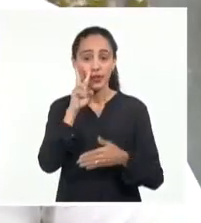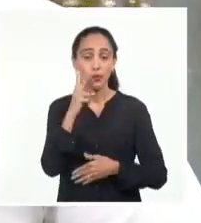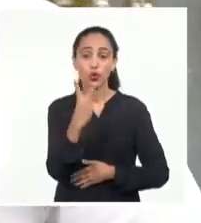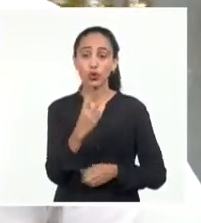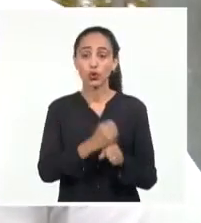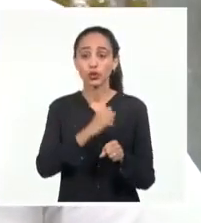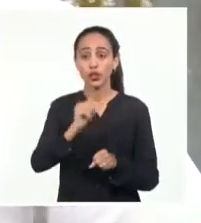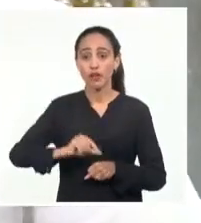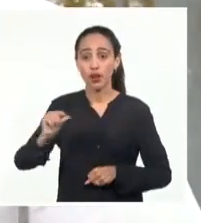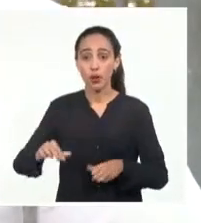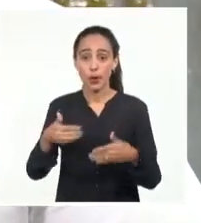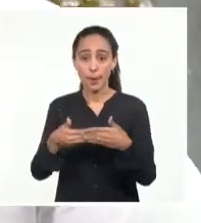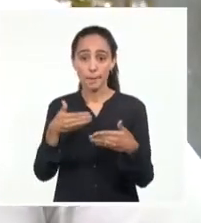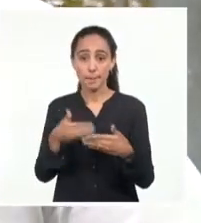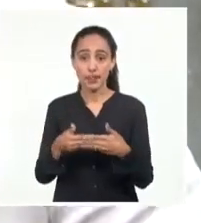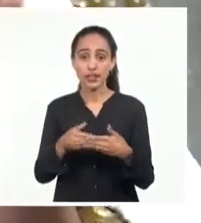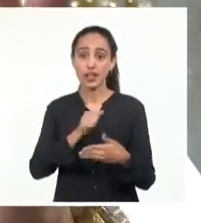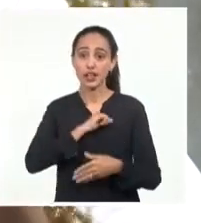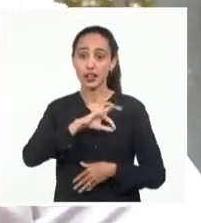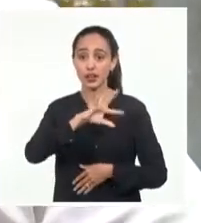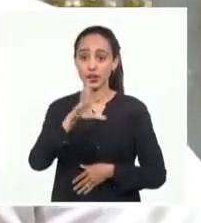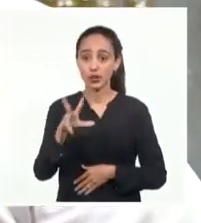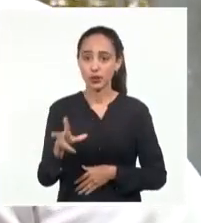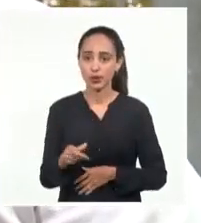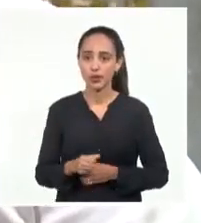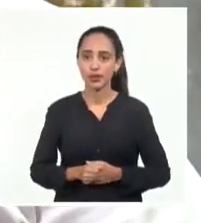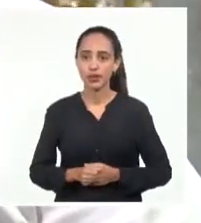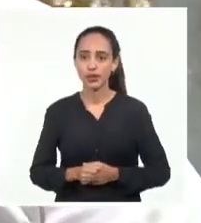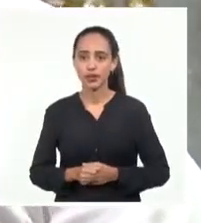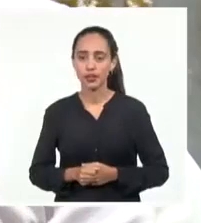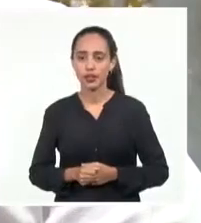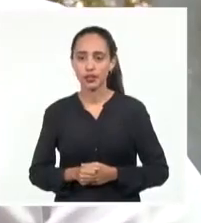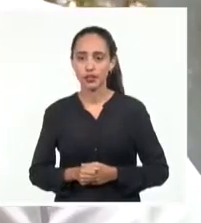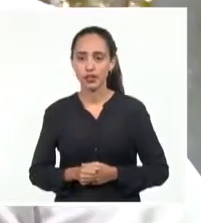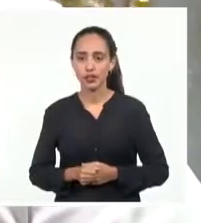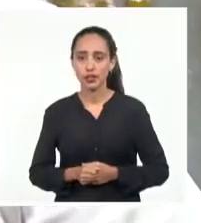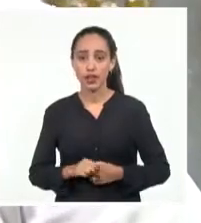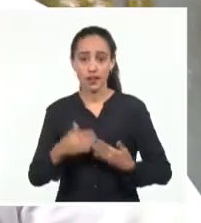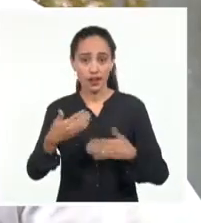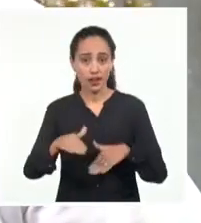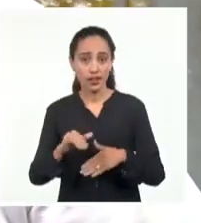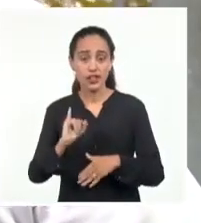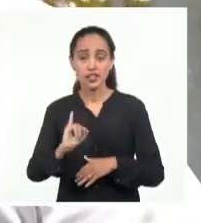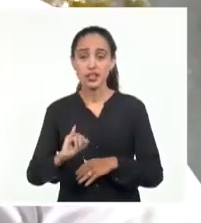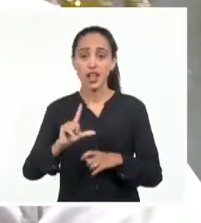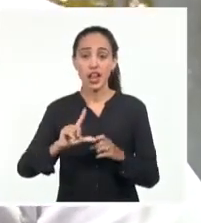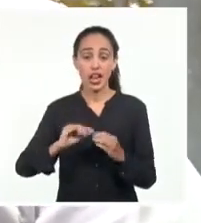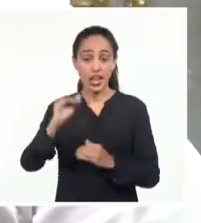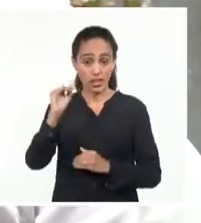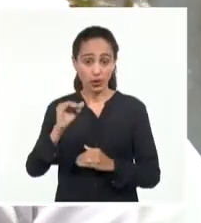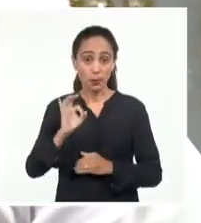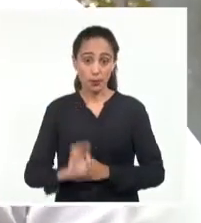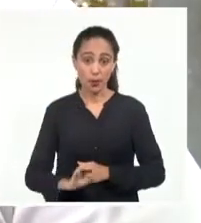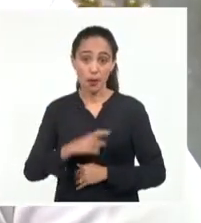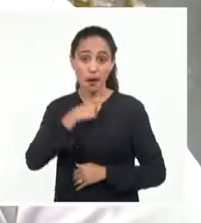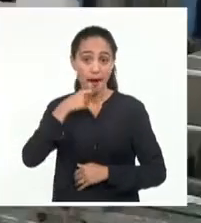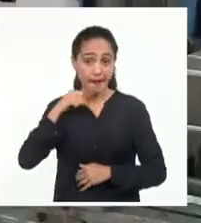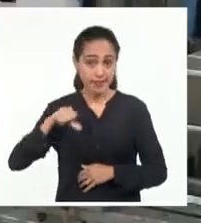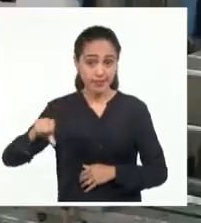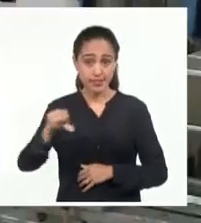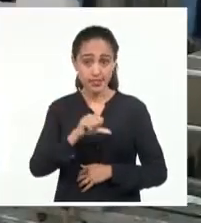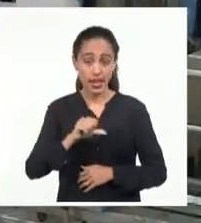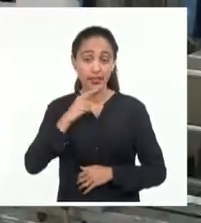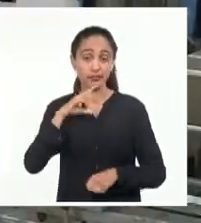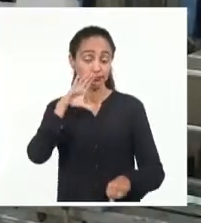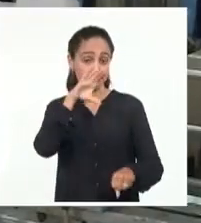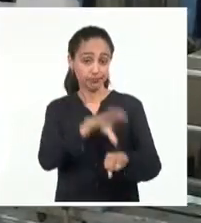empresa que intentaban sustraer, bueno, iban en la vía pública allá, aproximadamente unos 6 litros de aceite. Se detienen, se